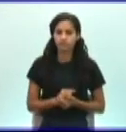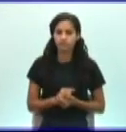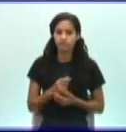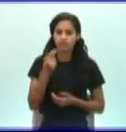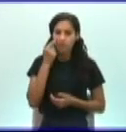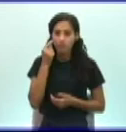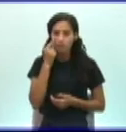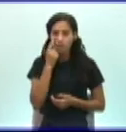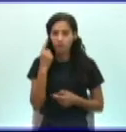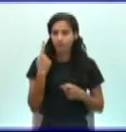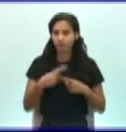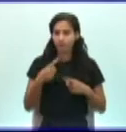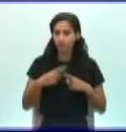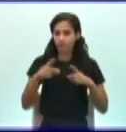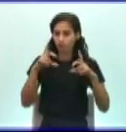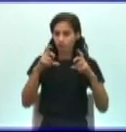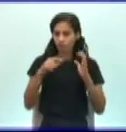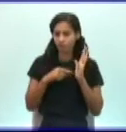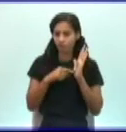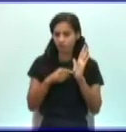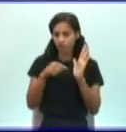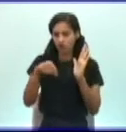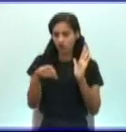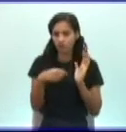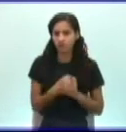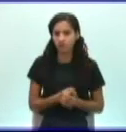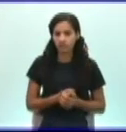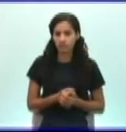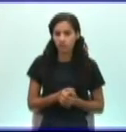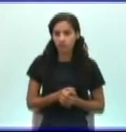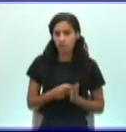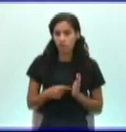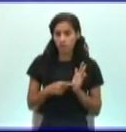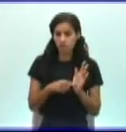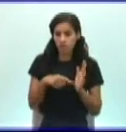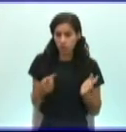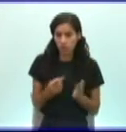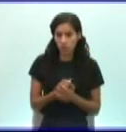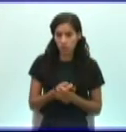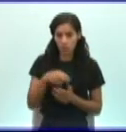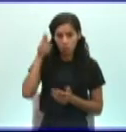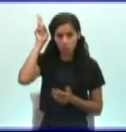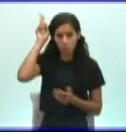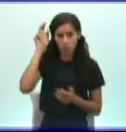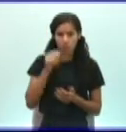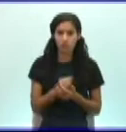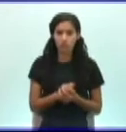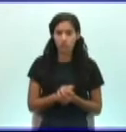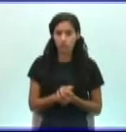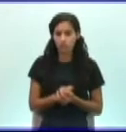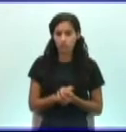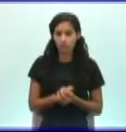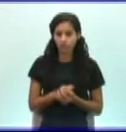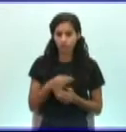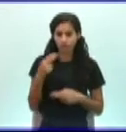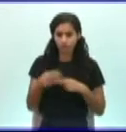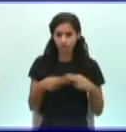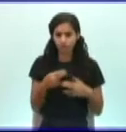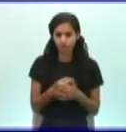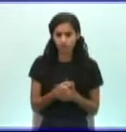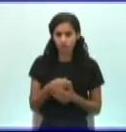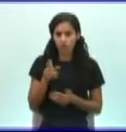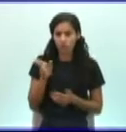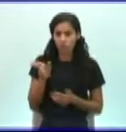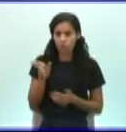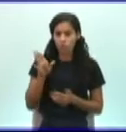Veamos la imagen que te muestro a continuación. Te presento ahora un burro. Pronuncien conmigo,